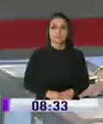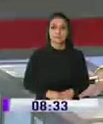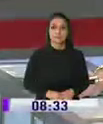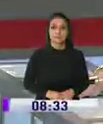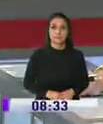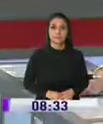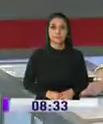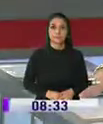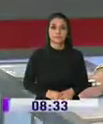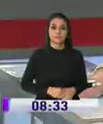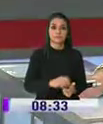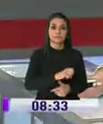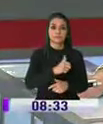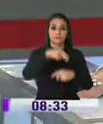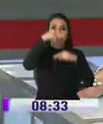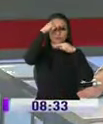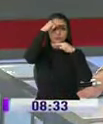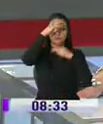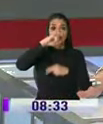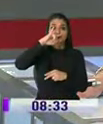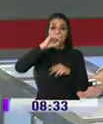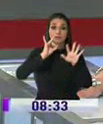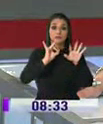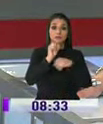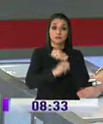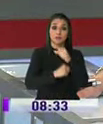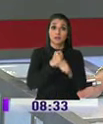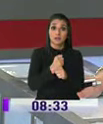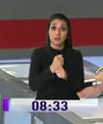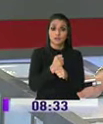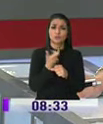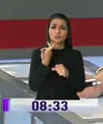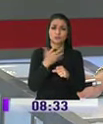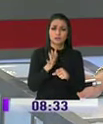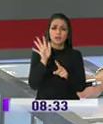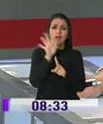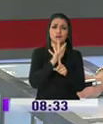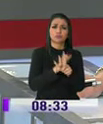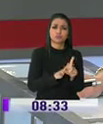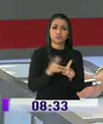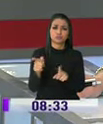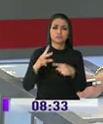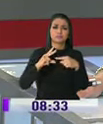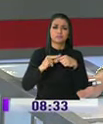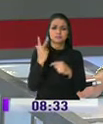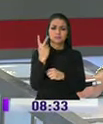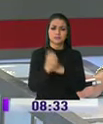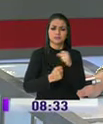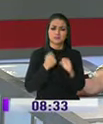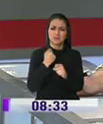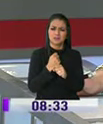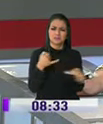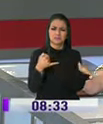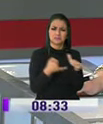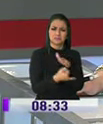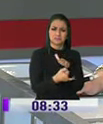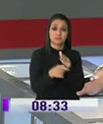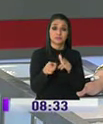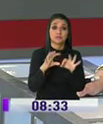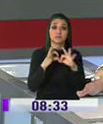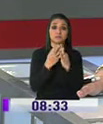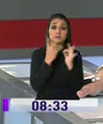Y en otras noticias, un menor de 7 años habría sido abusado sexualmente por su primo de 13 años de edad, según denunciaron los familiares